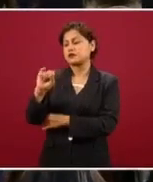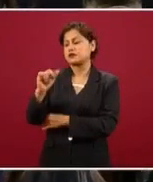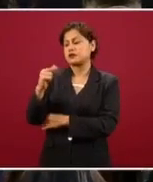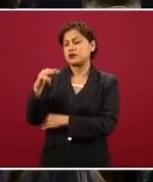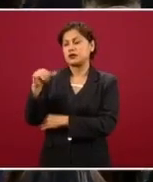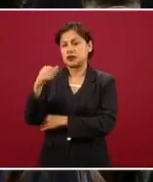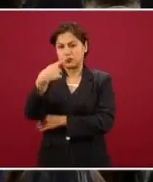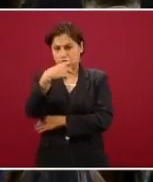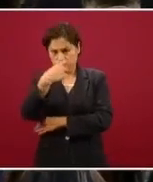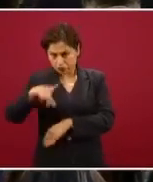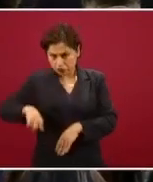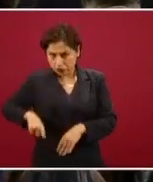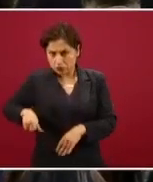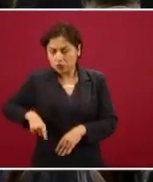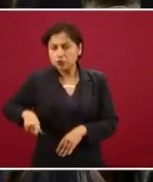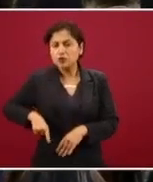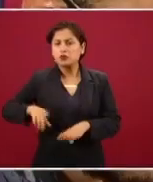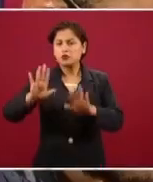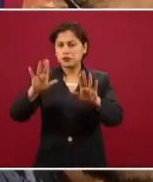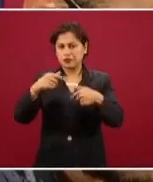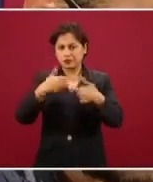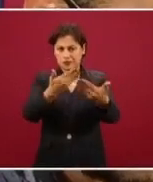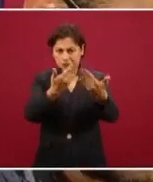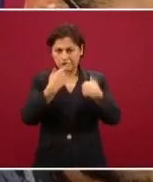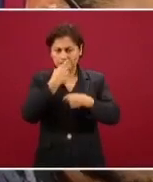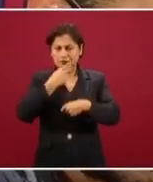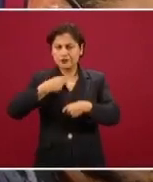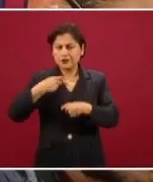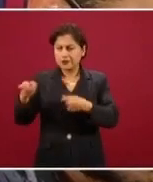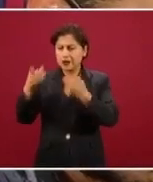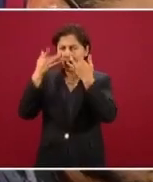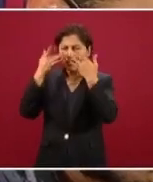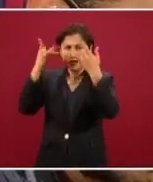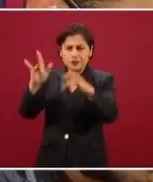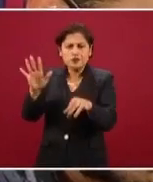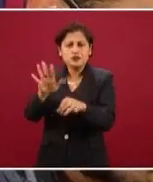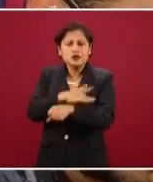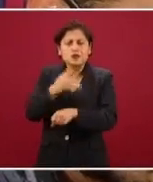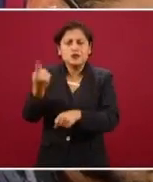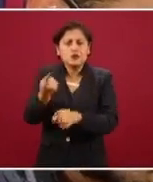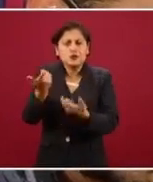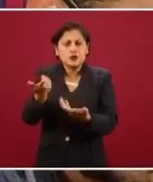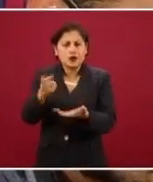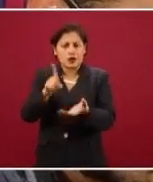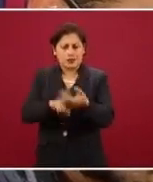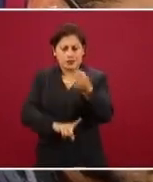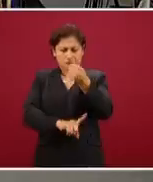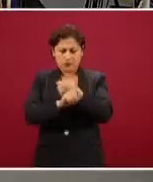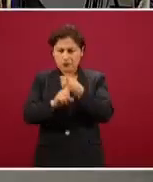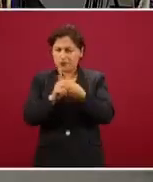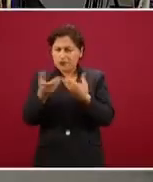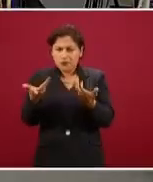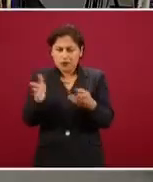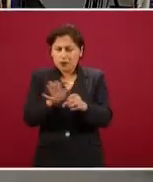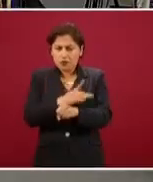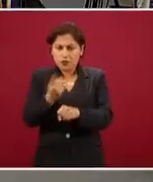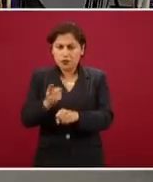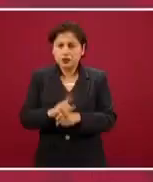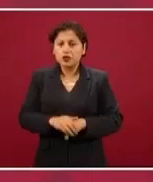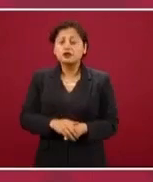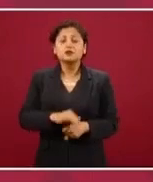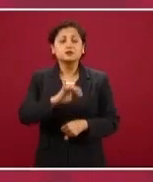tiene sobre esta renuncia? ¿Por qué se da? ¿Qué fue lo que pasó? ¿Hay problemas dentro o qué ocurre? Presentó su